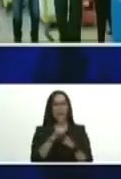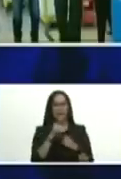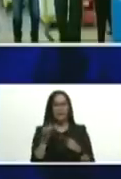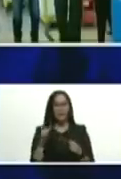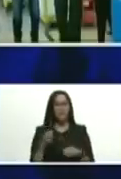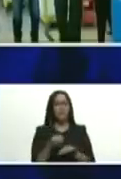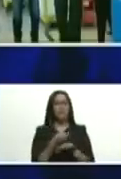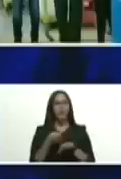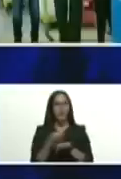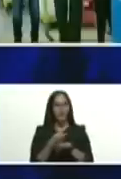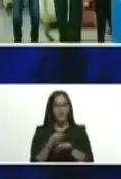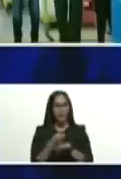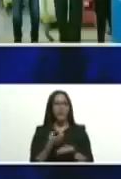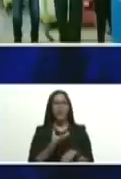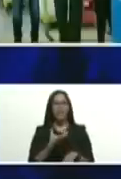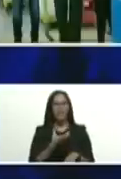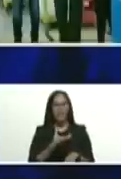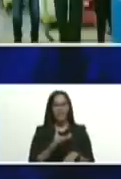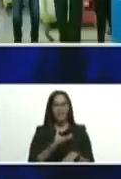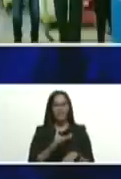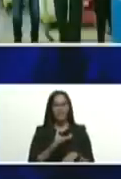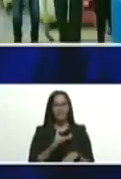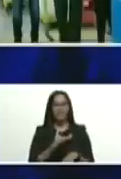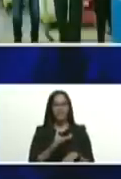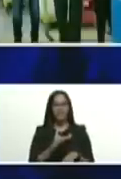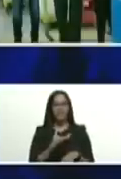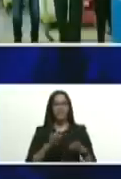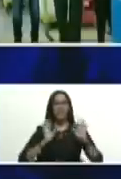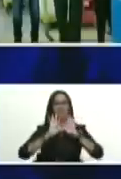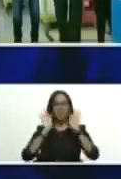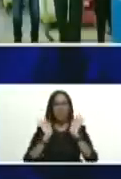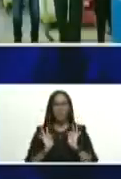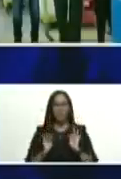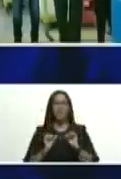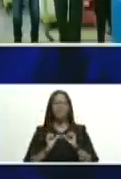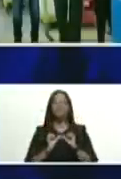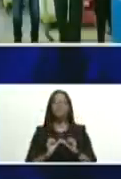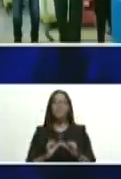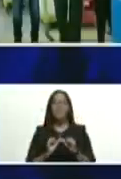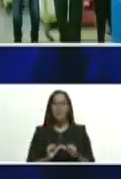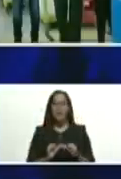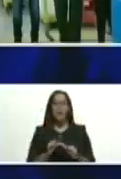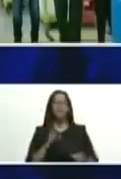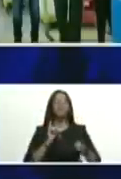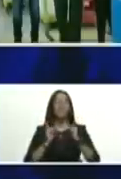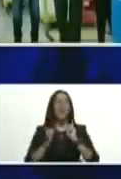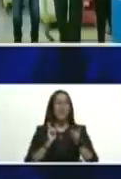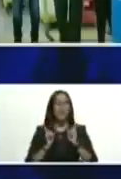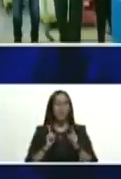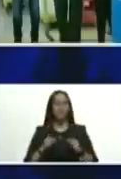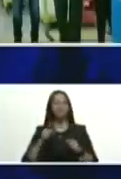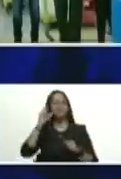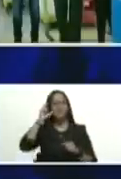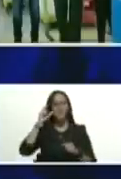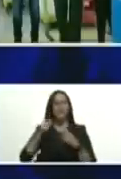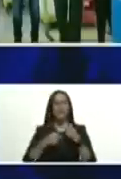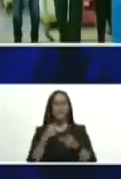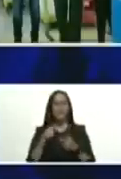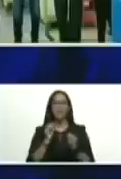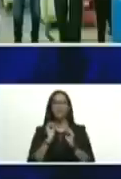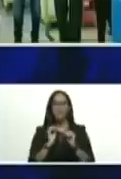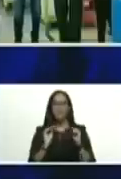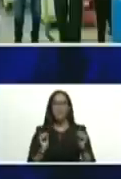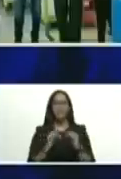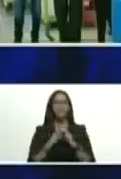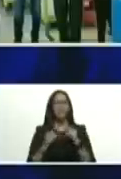gobernadores, gobernadoras, alcaldes, alcaldesas, que de manera permanente, inclusive algunos diariamente, me hacen reporte de toda